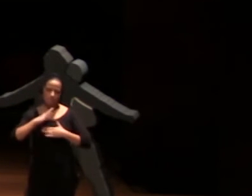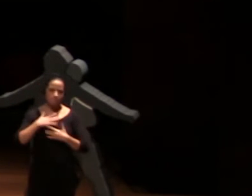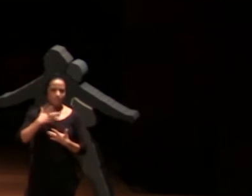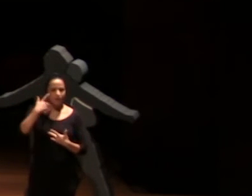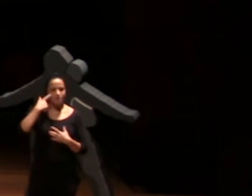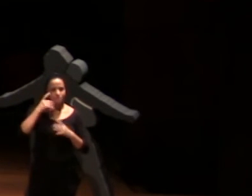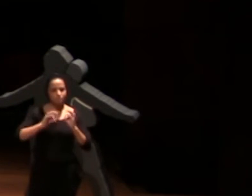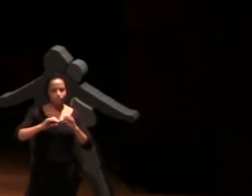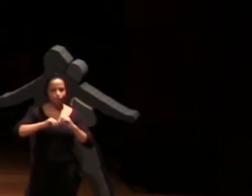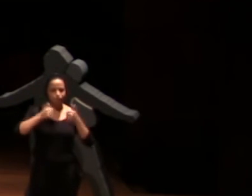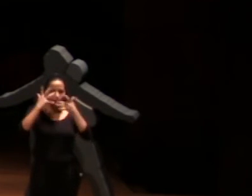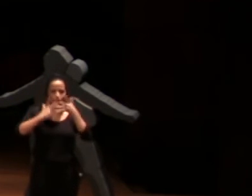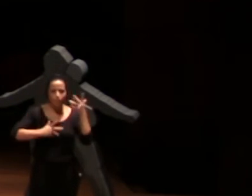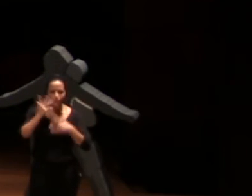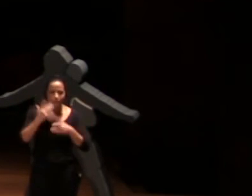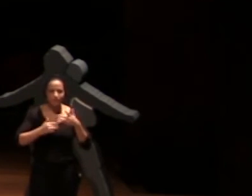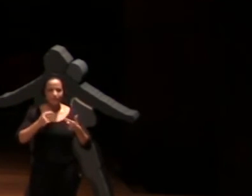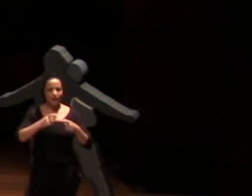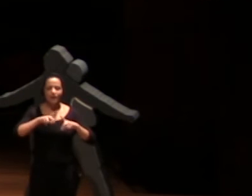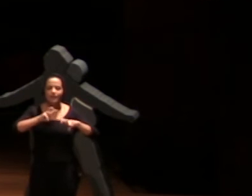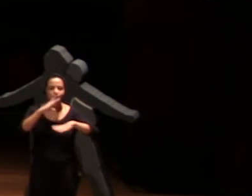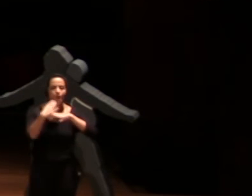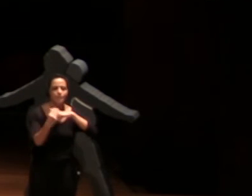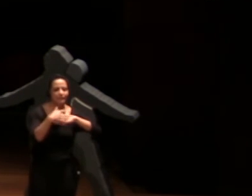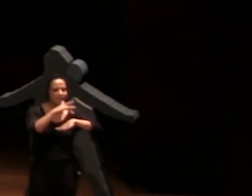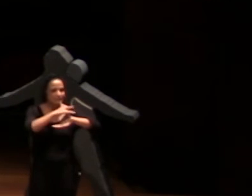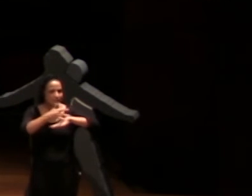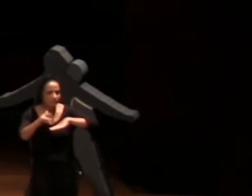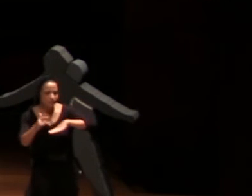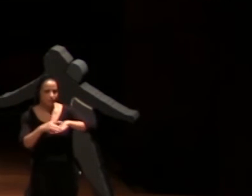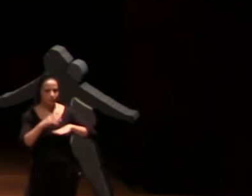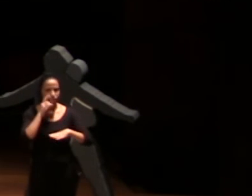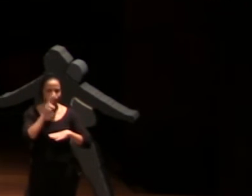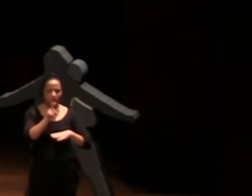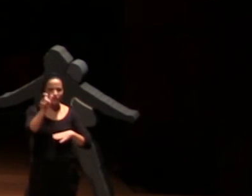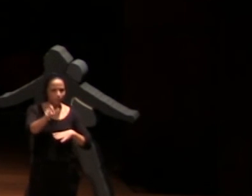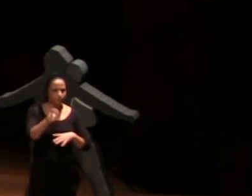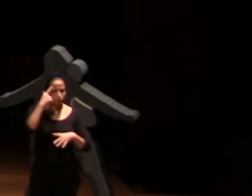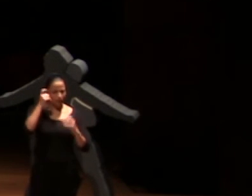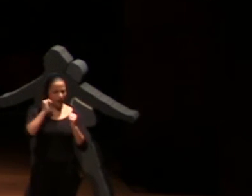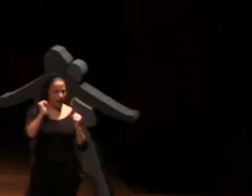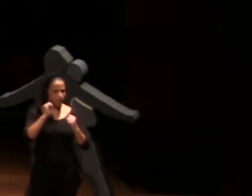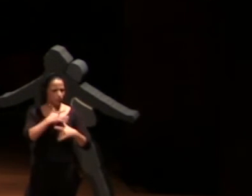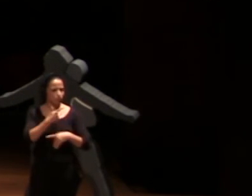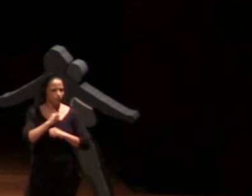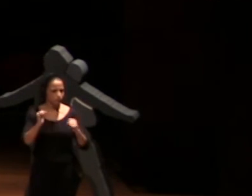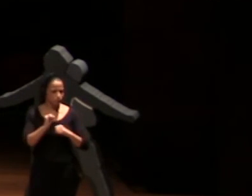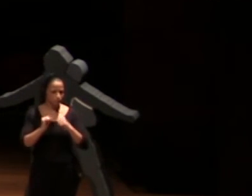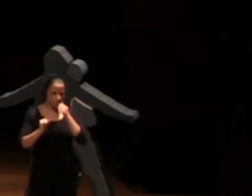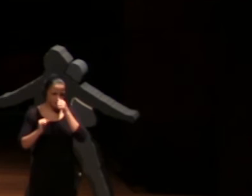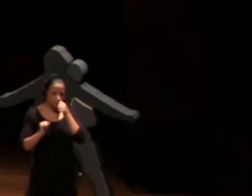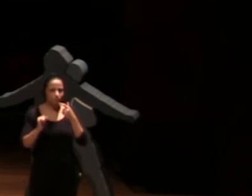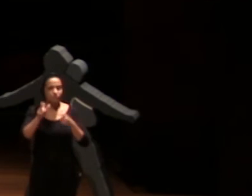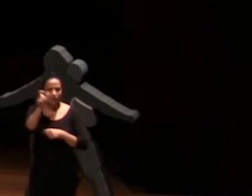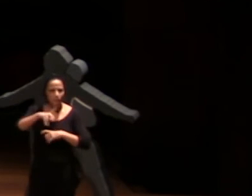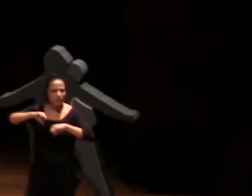cuantificar niveles de severidad en los pacientes. Lo hemos aplicado sobre todo en pacientes con ictus y también en pacientes en personas